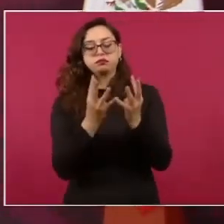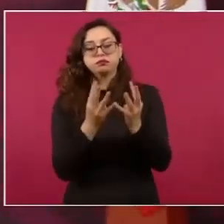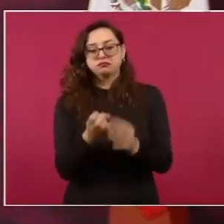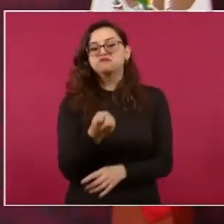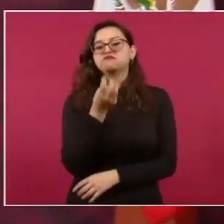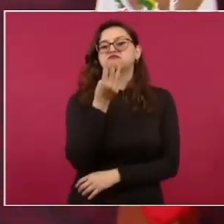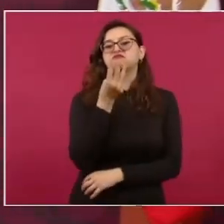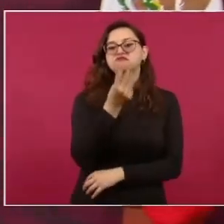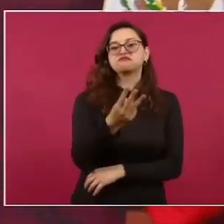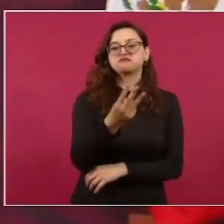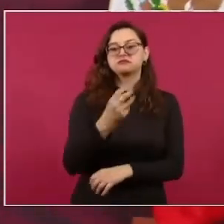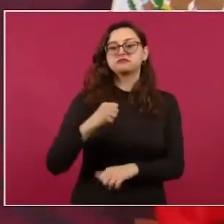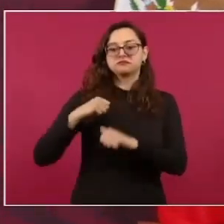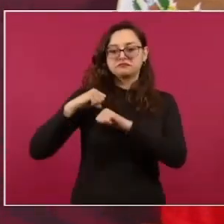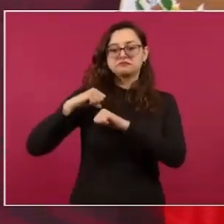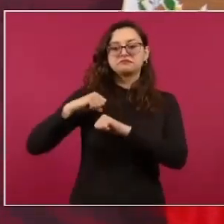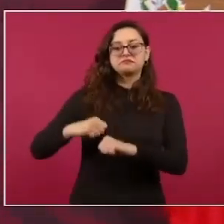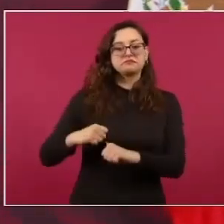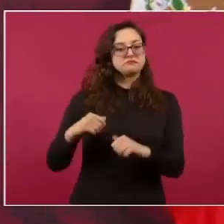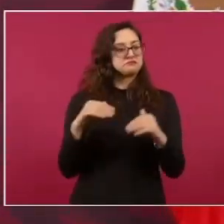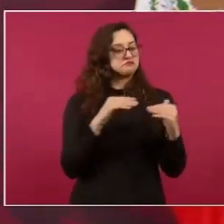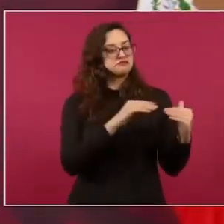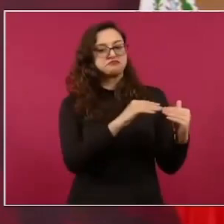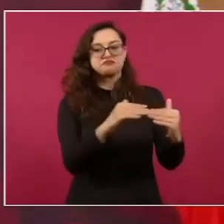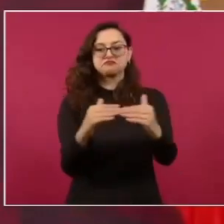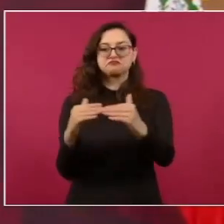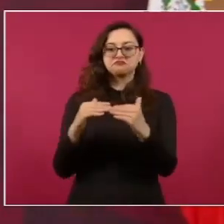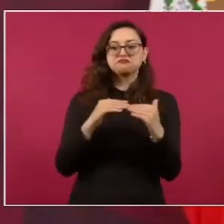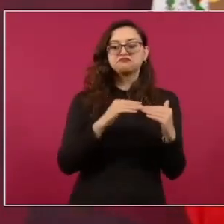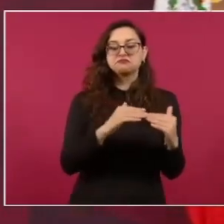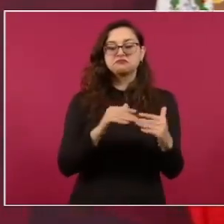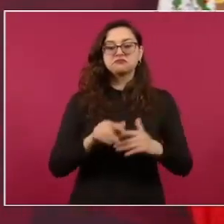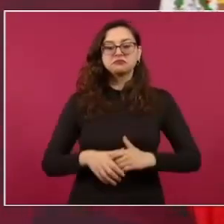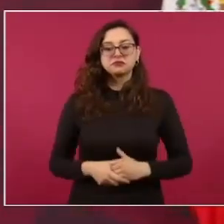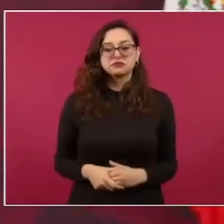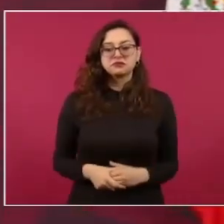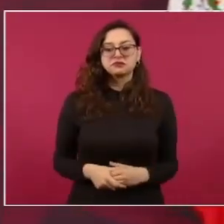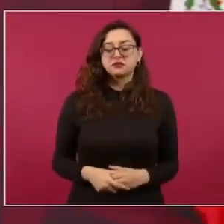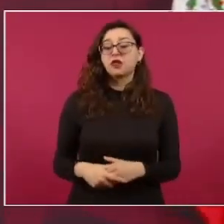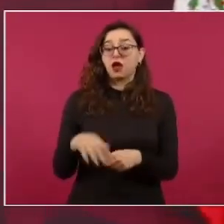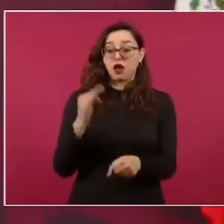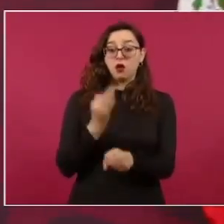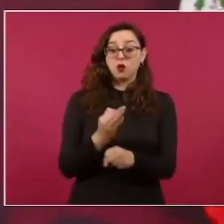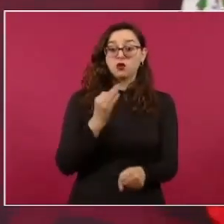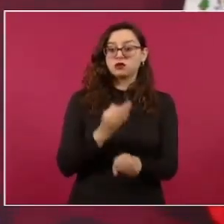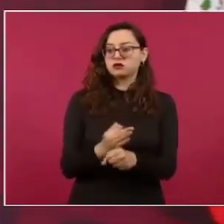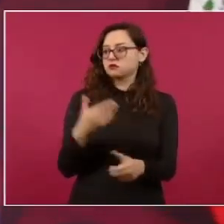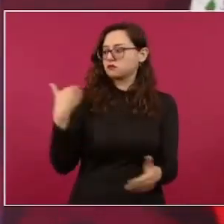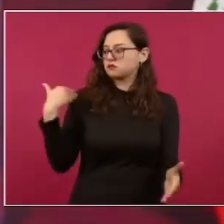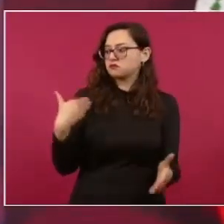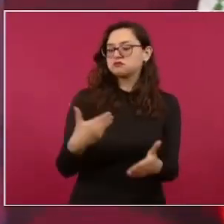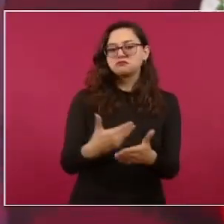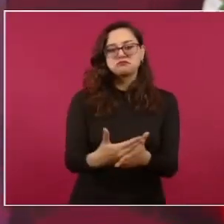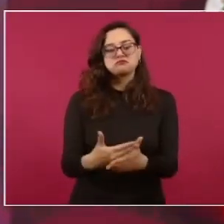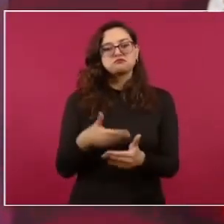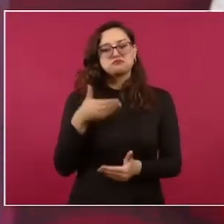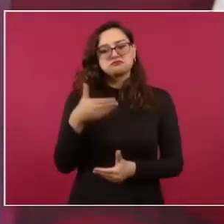y está en una muy buena época ahora